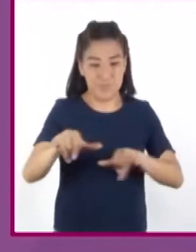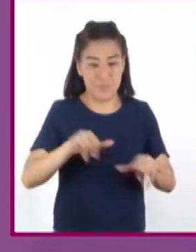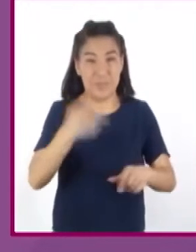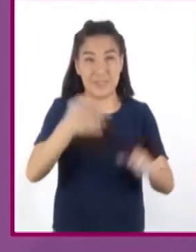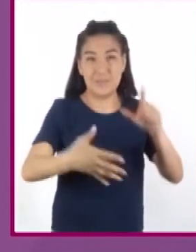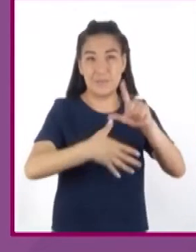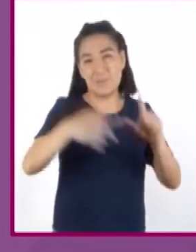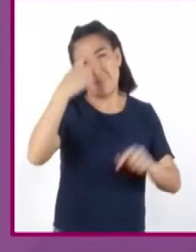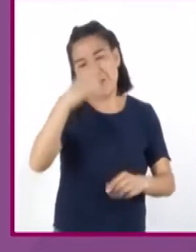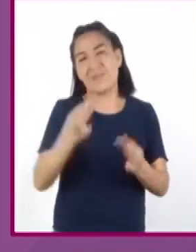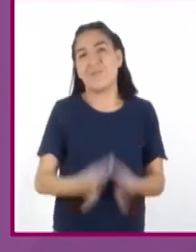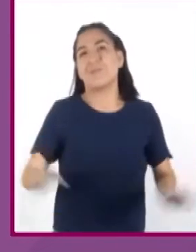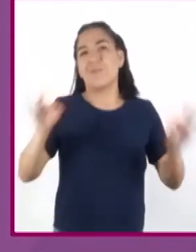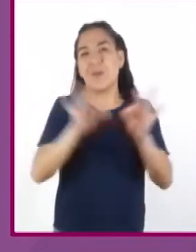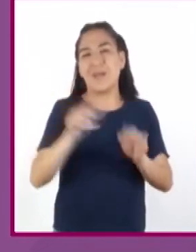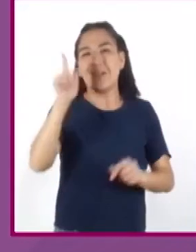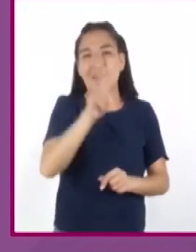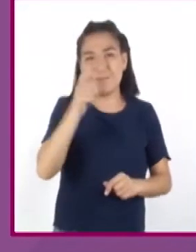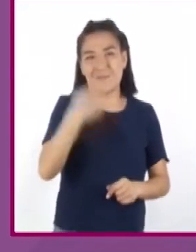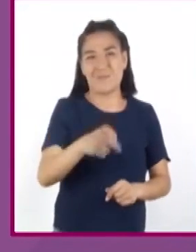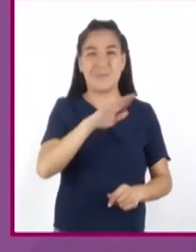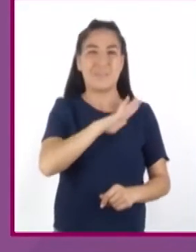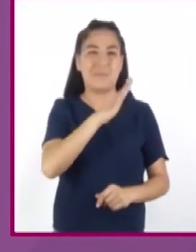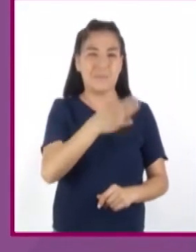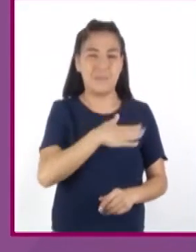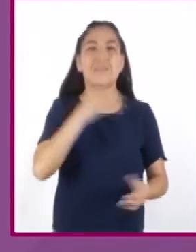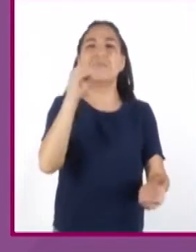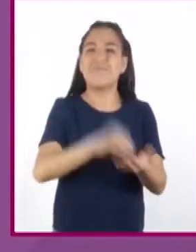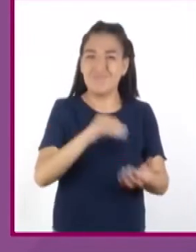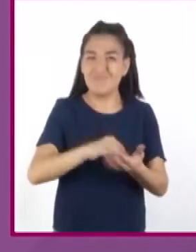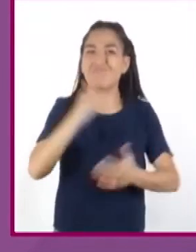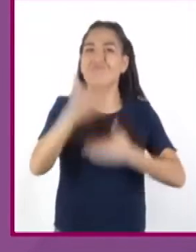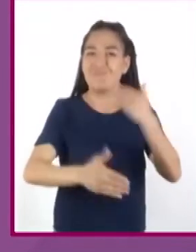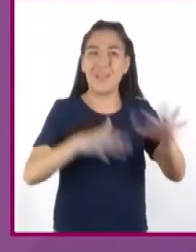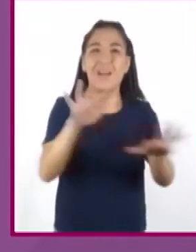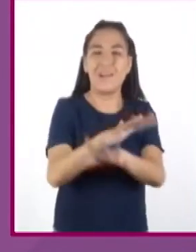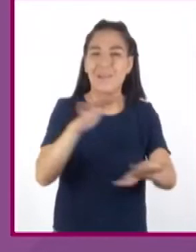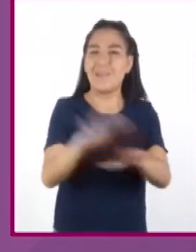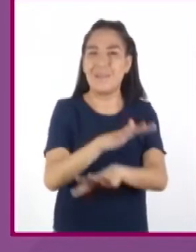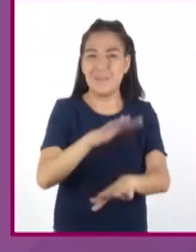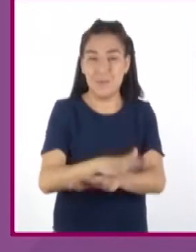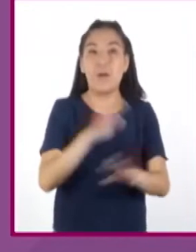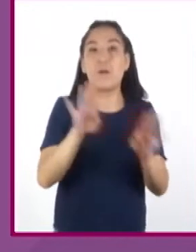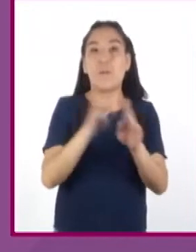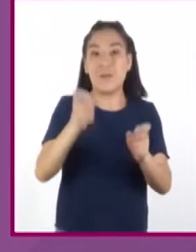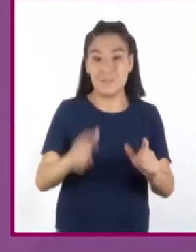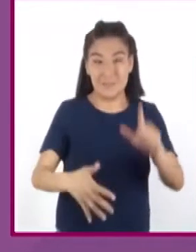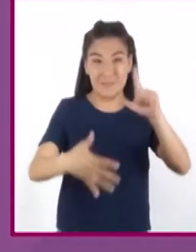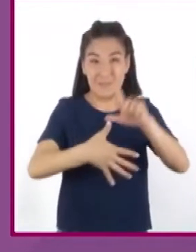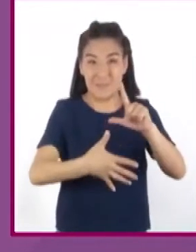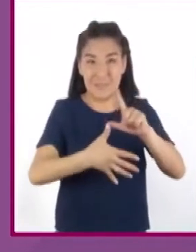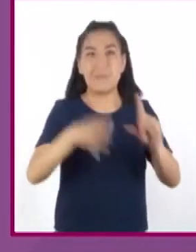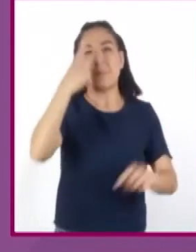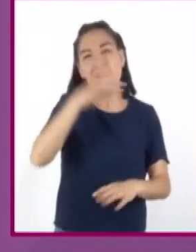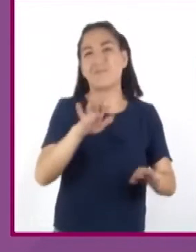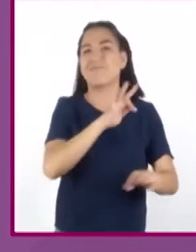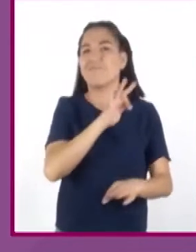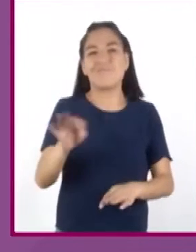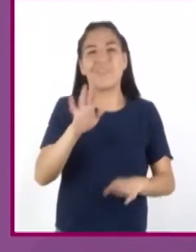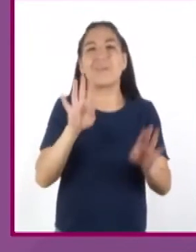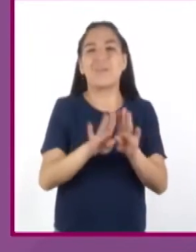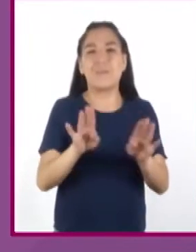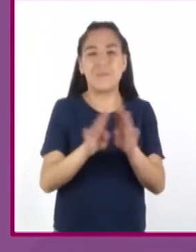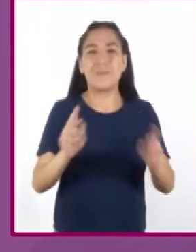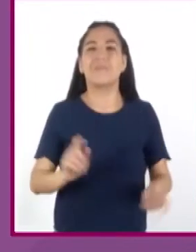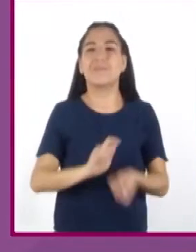para la lengua española que aún estaba en formación. Este hecho, el encuentro con América, es inseparable de la evolución histórica